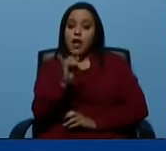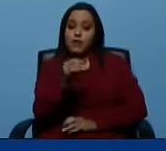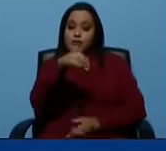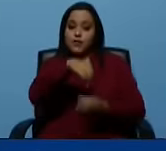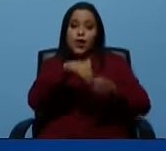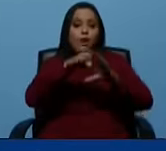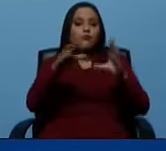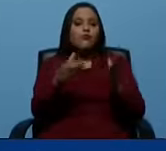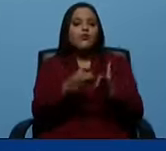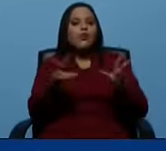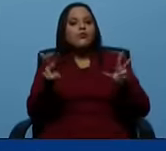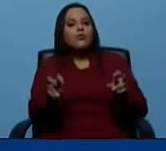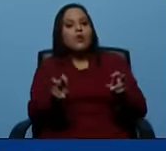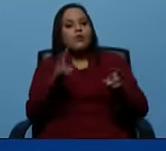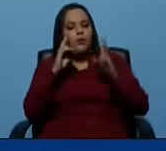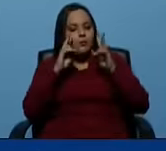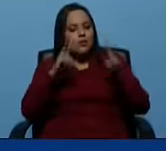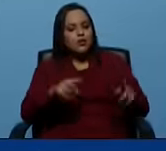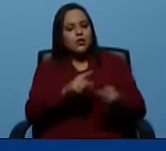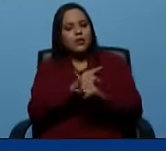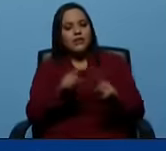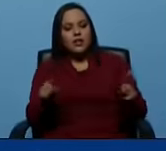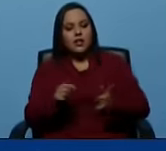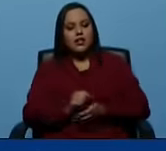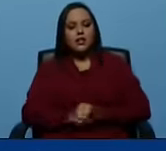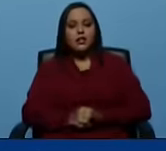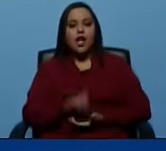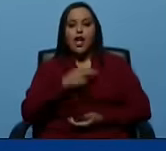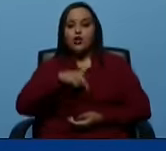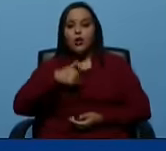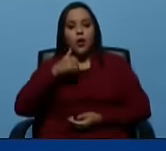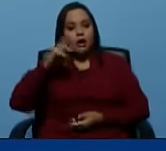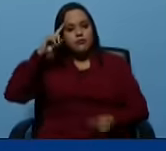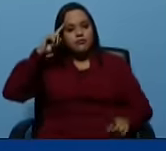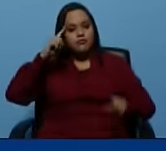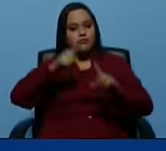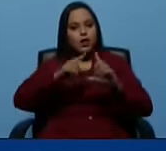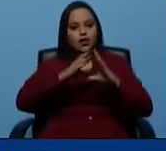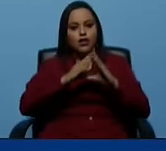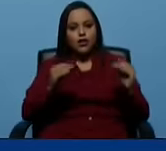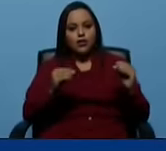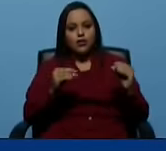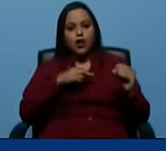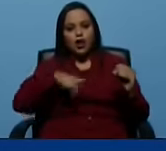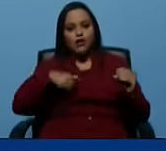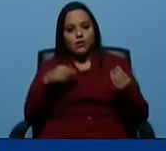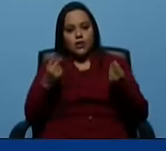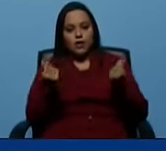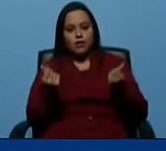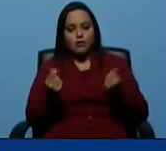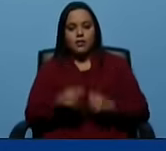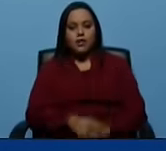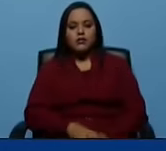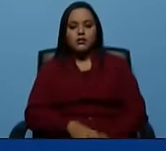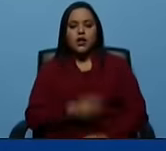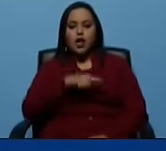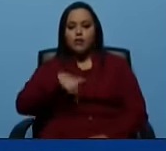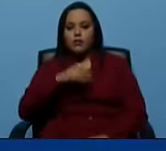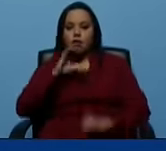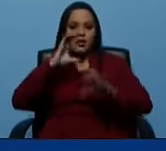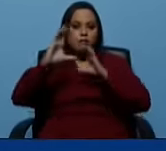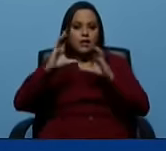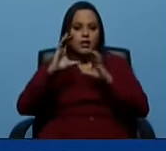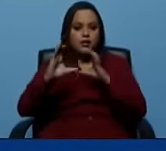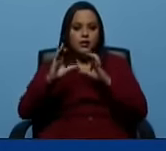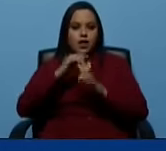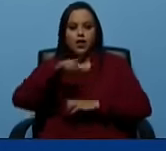nuevo, mundo pluripolar. Nosotros estamos apuntando todo hacia allá. Nuestra economía, nuestras comunicaciones,